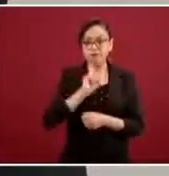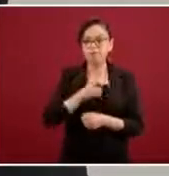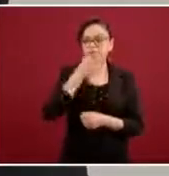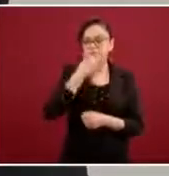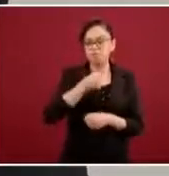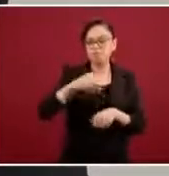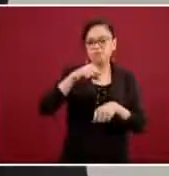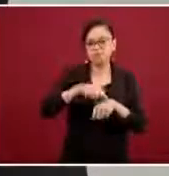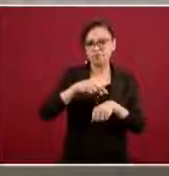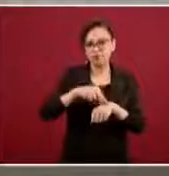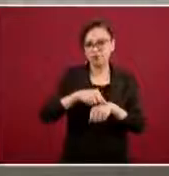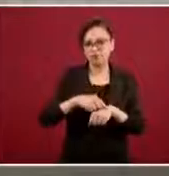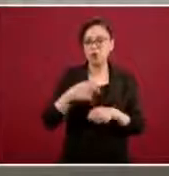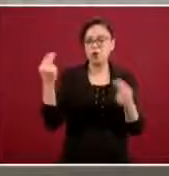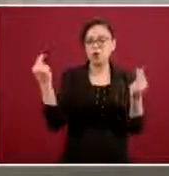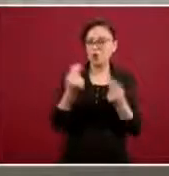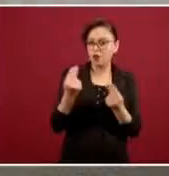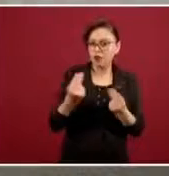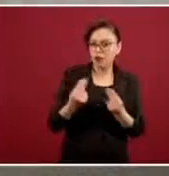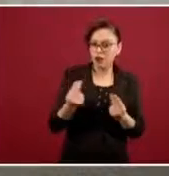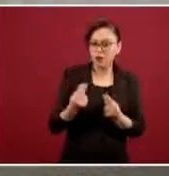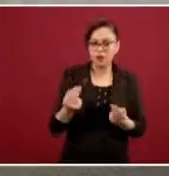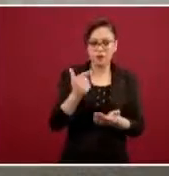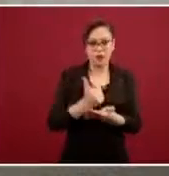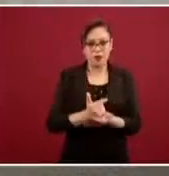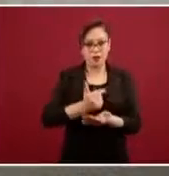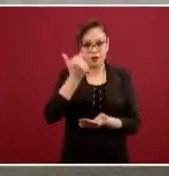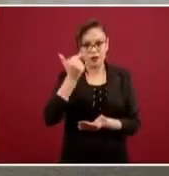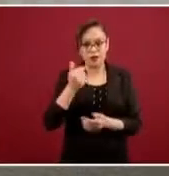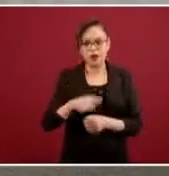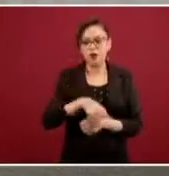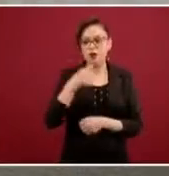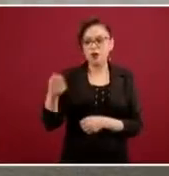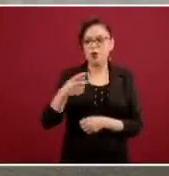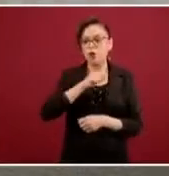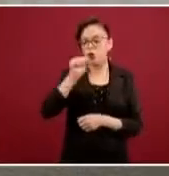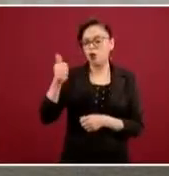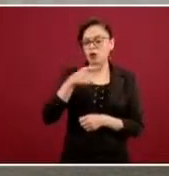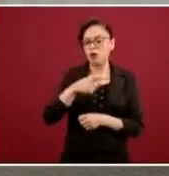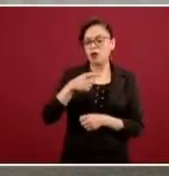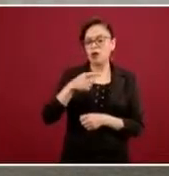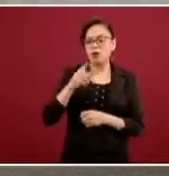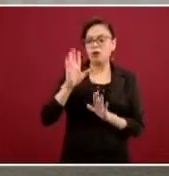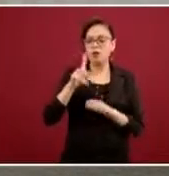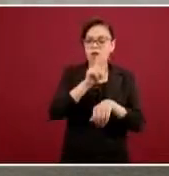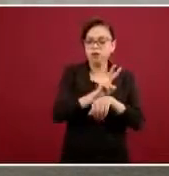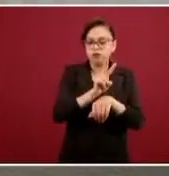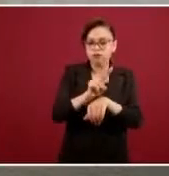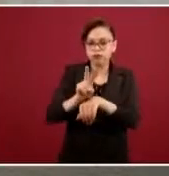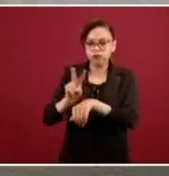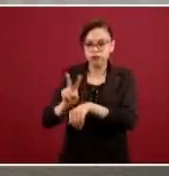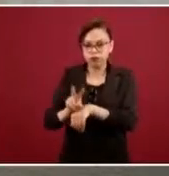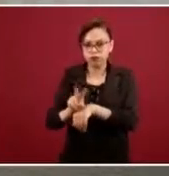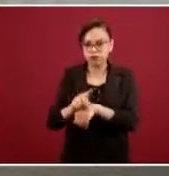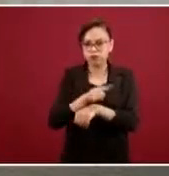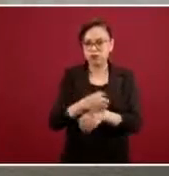intensivista, médico-urgenciólogo, un segundo oficial de triaje, un profesional de la enfermería intensivista,